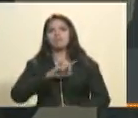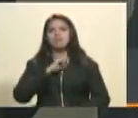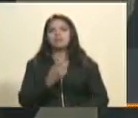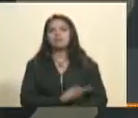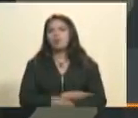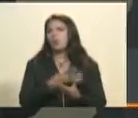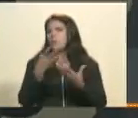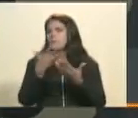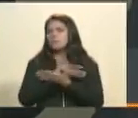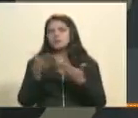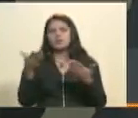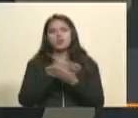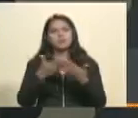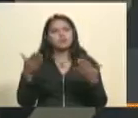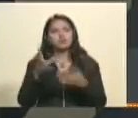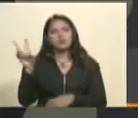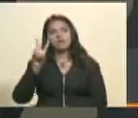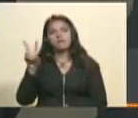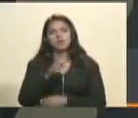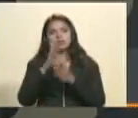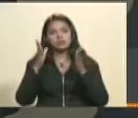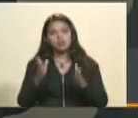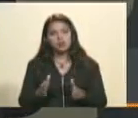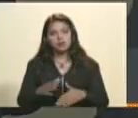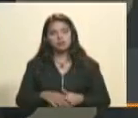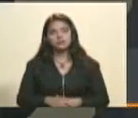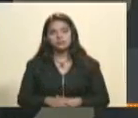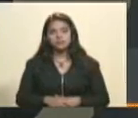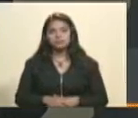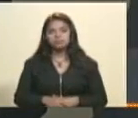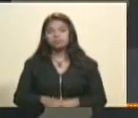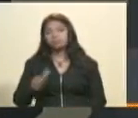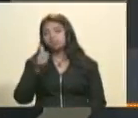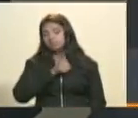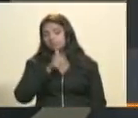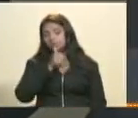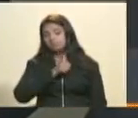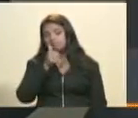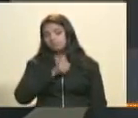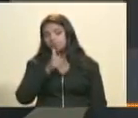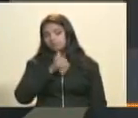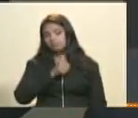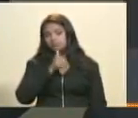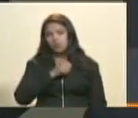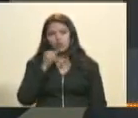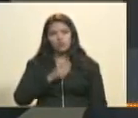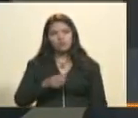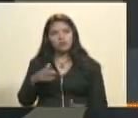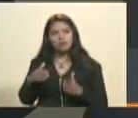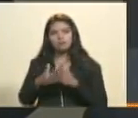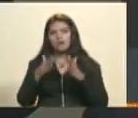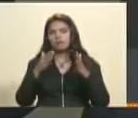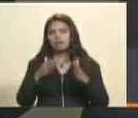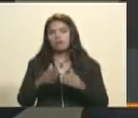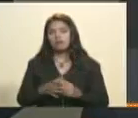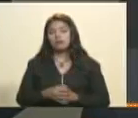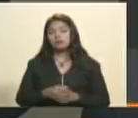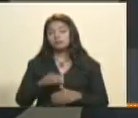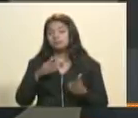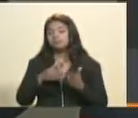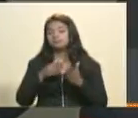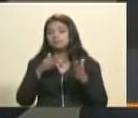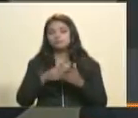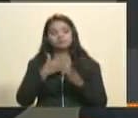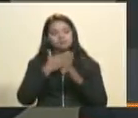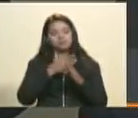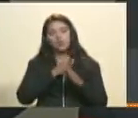miles, de millones de venezolanos y de venezolanas que, aguantando los más viles ataques y el asedio,